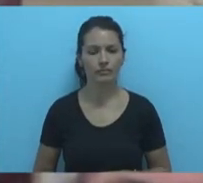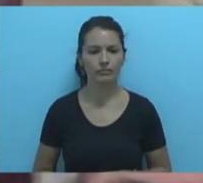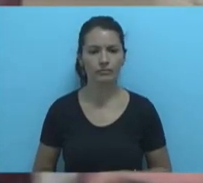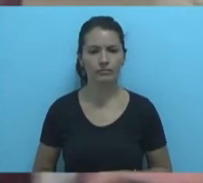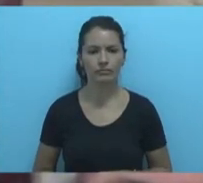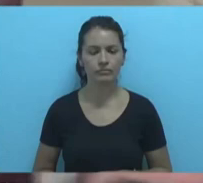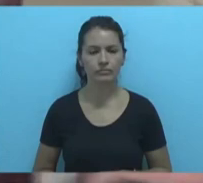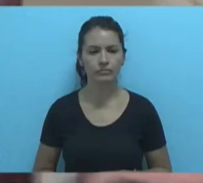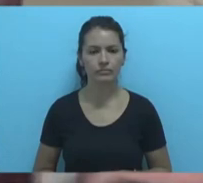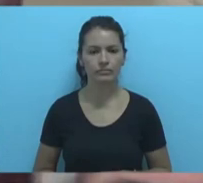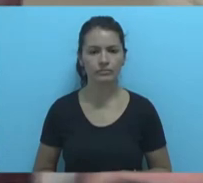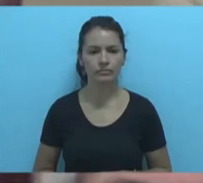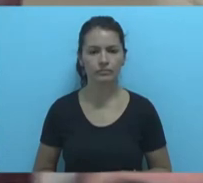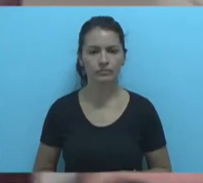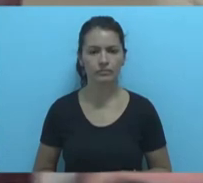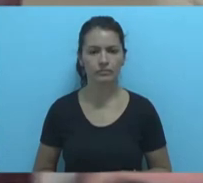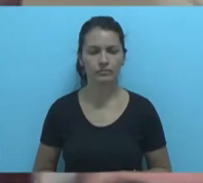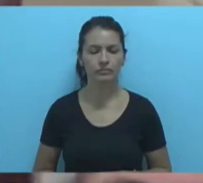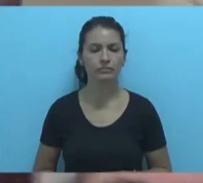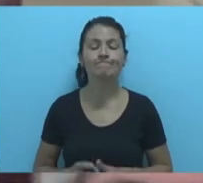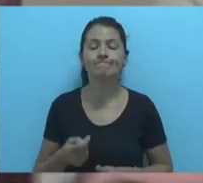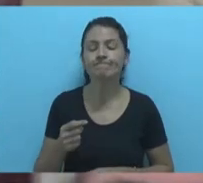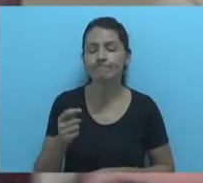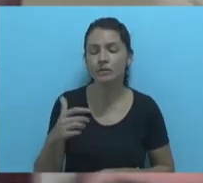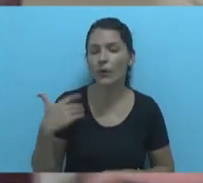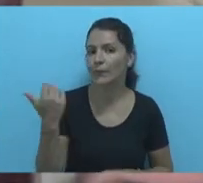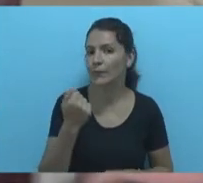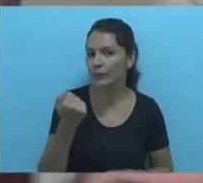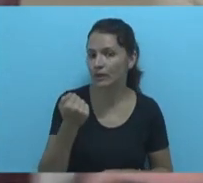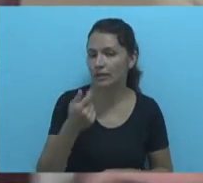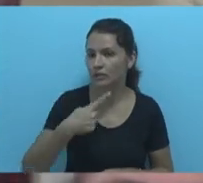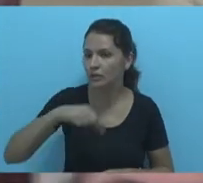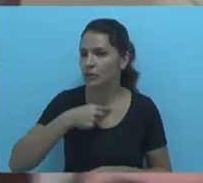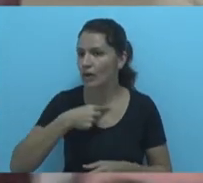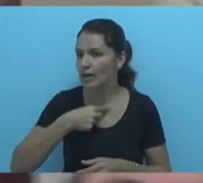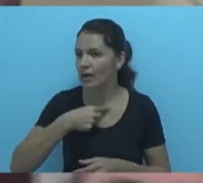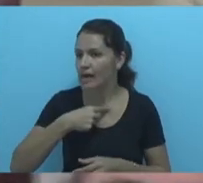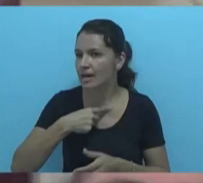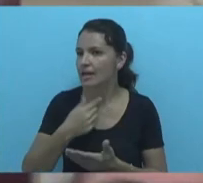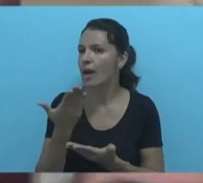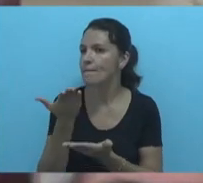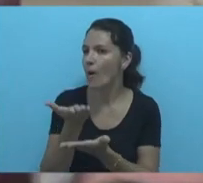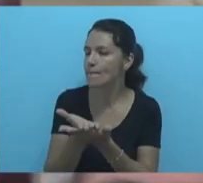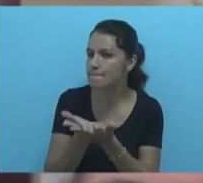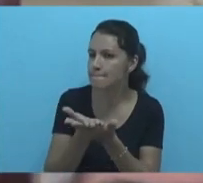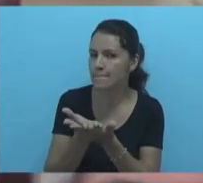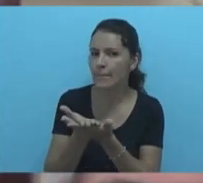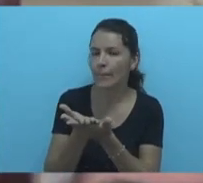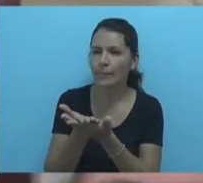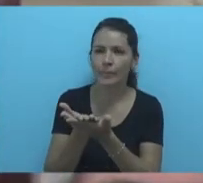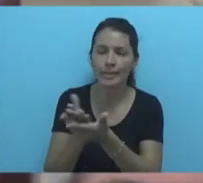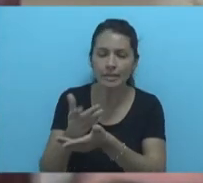hoy Busato, es bueno, si reclamamos los fondos para el transporte, que se acompañe el presupuesto